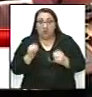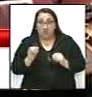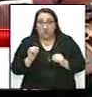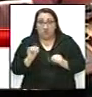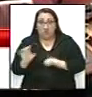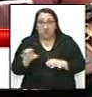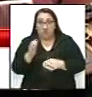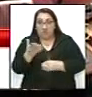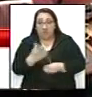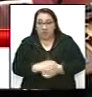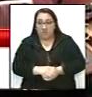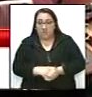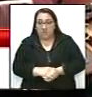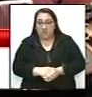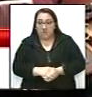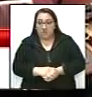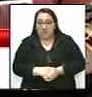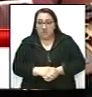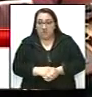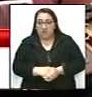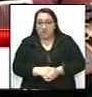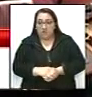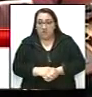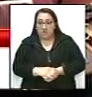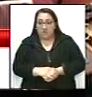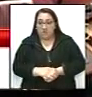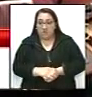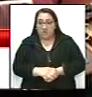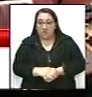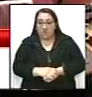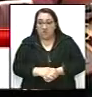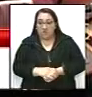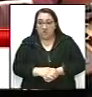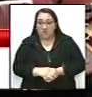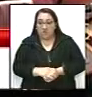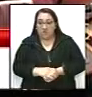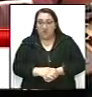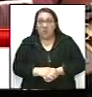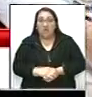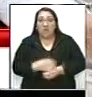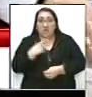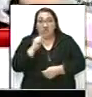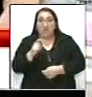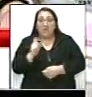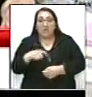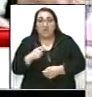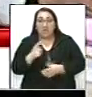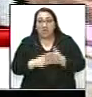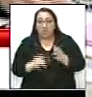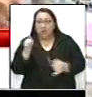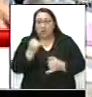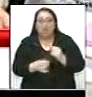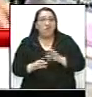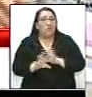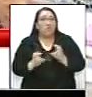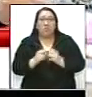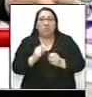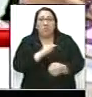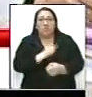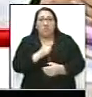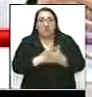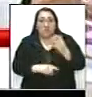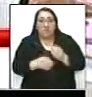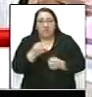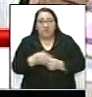un pedido. Sí, bien, correcto. Realidad, sí, correcto. Presidenta. Para reiterarle la necesidad de que usted agote los esfuerzos para